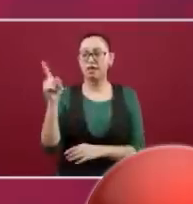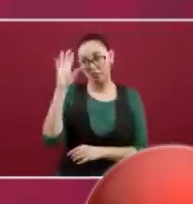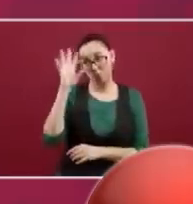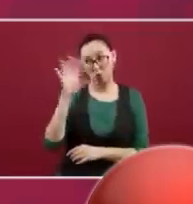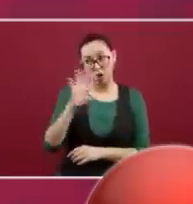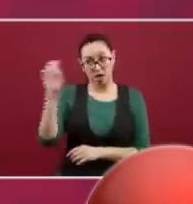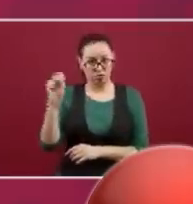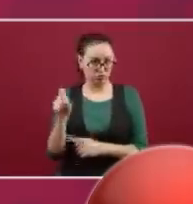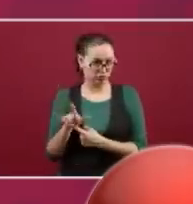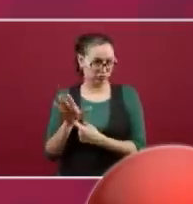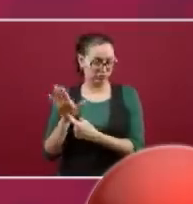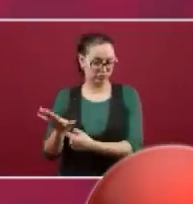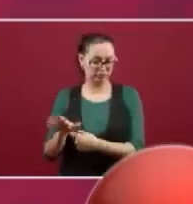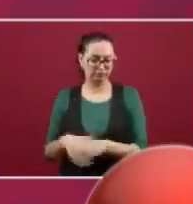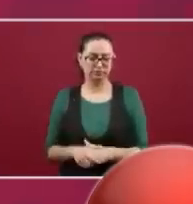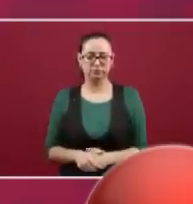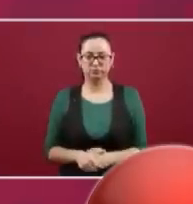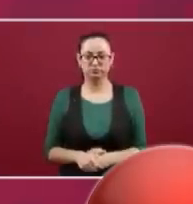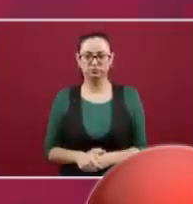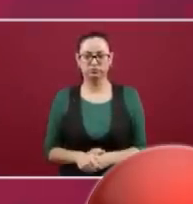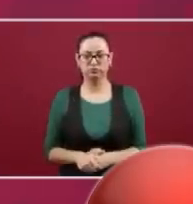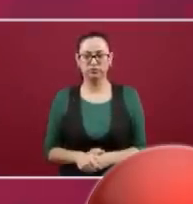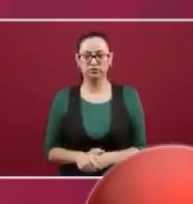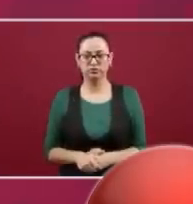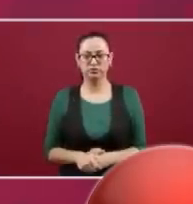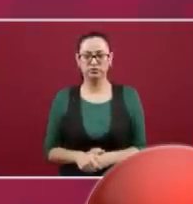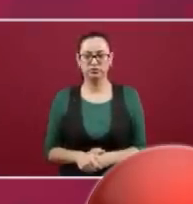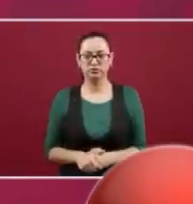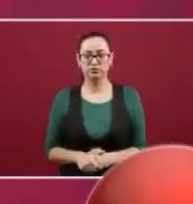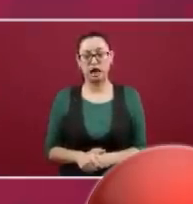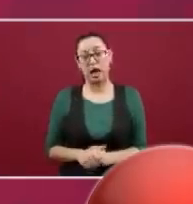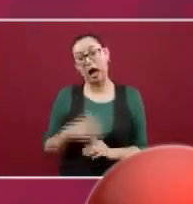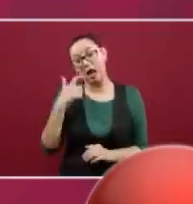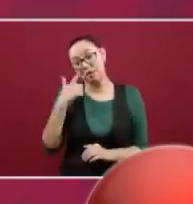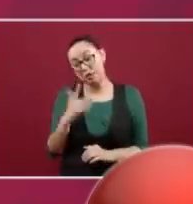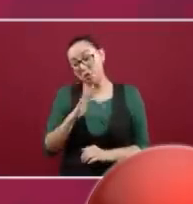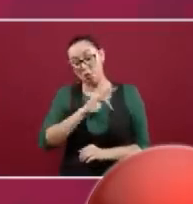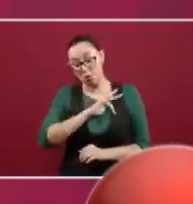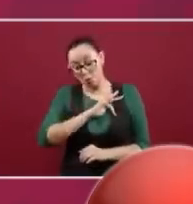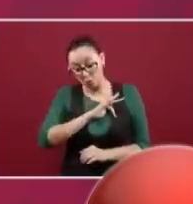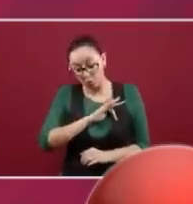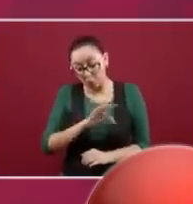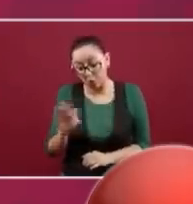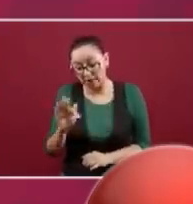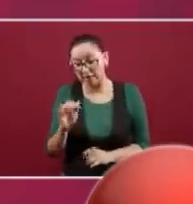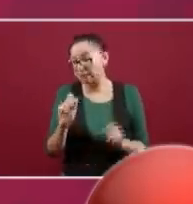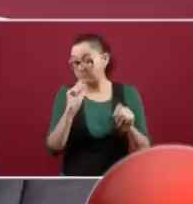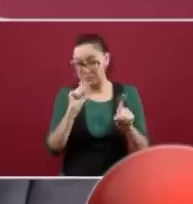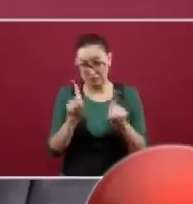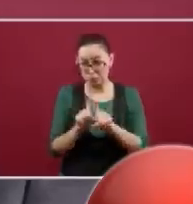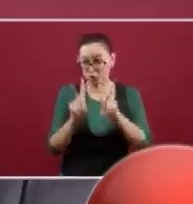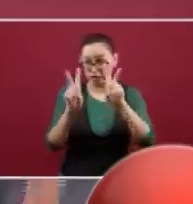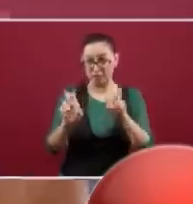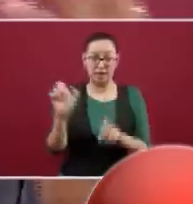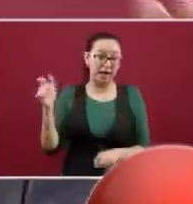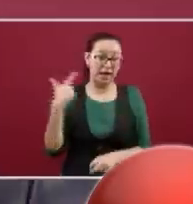Morelos. A ver si nos alcanza con eso, si se puede,